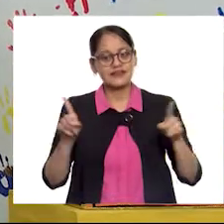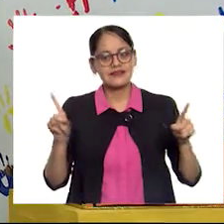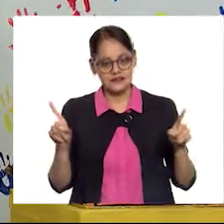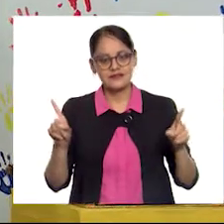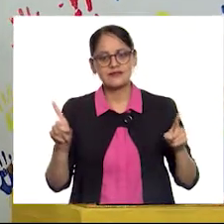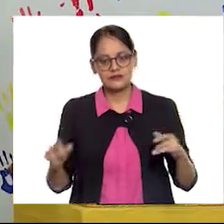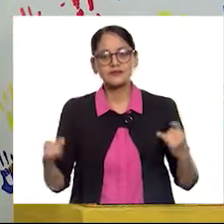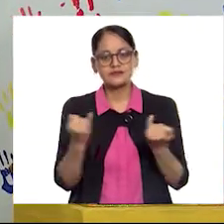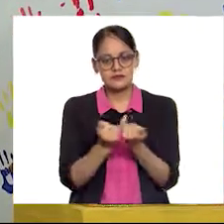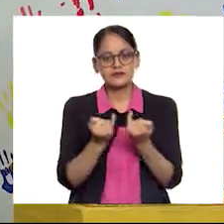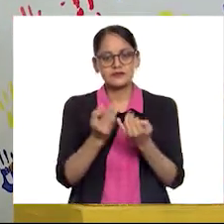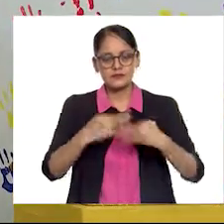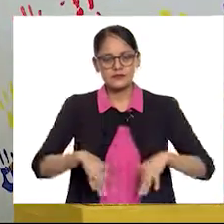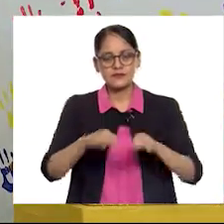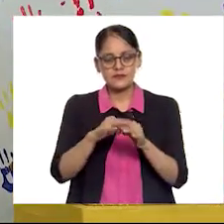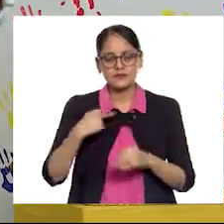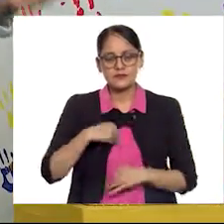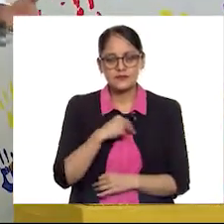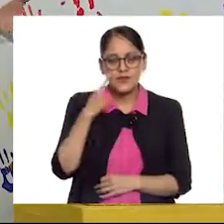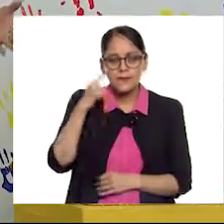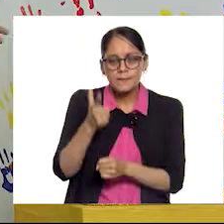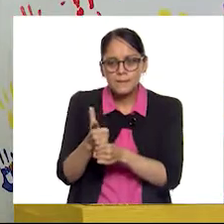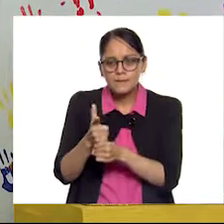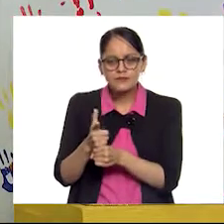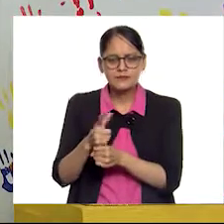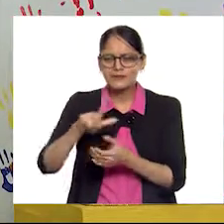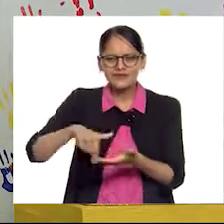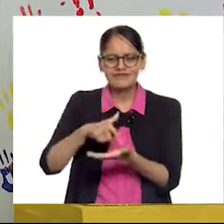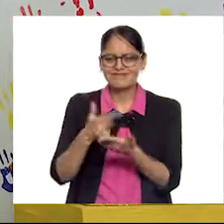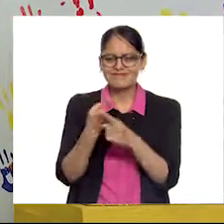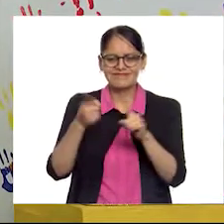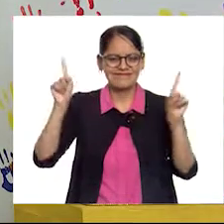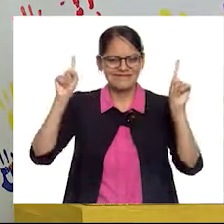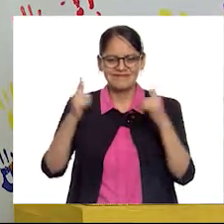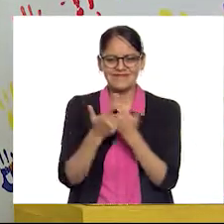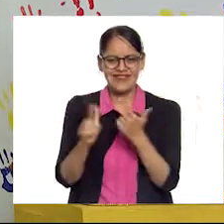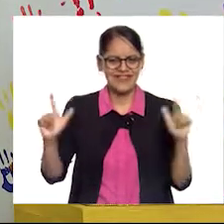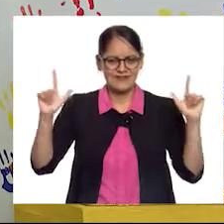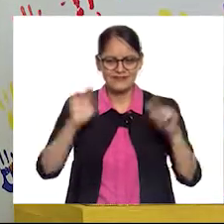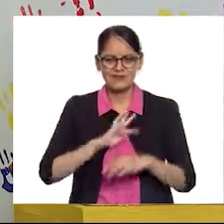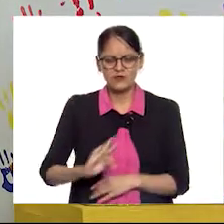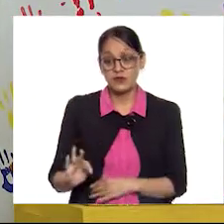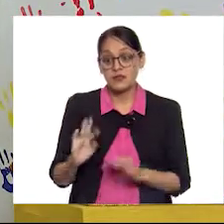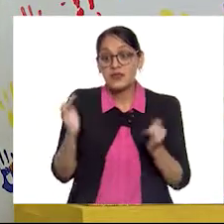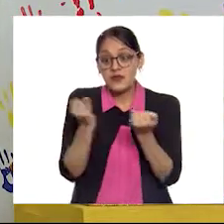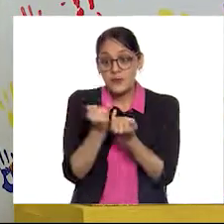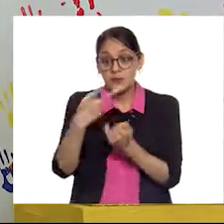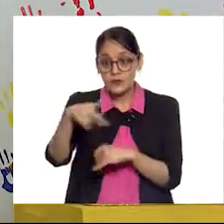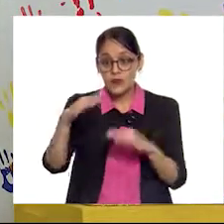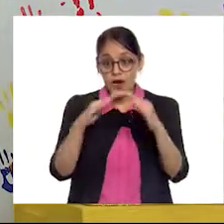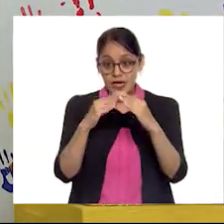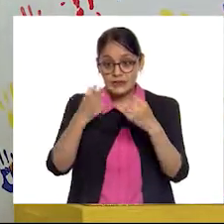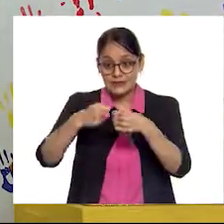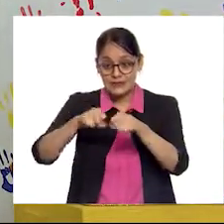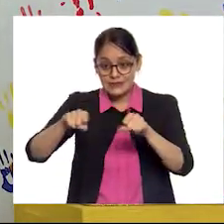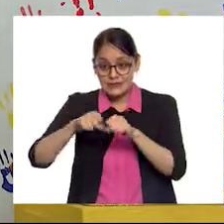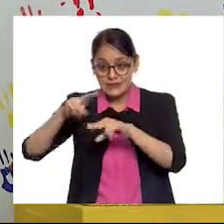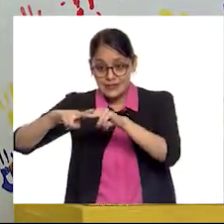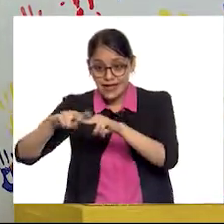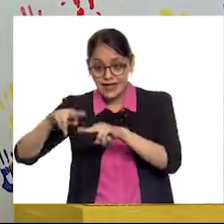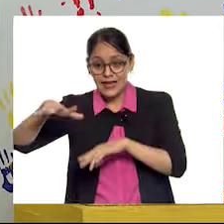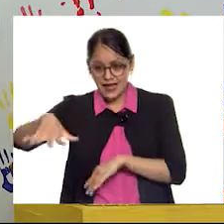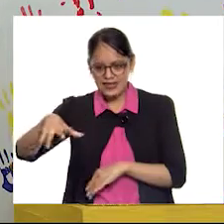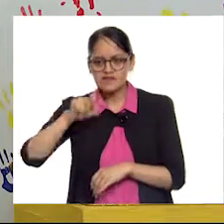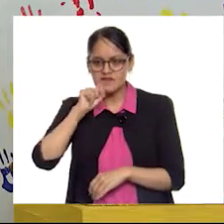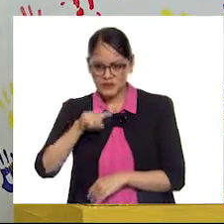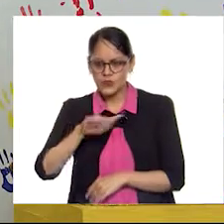Claro. Pero también es importante recalcar que puedes utilizar cualquier espacio para hacer un performance. Ya sea hasta en la sala de tu casa o en su casa, niños